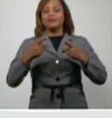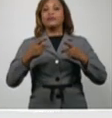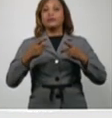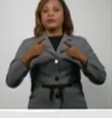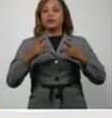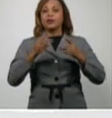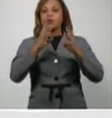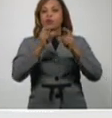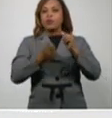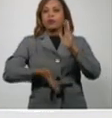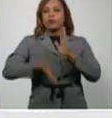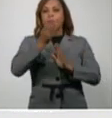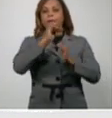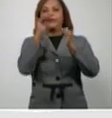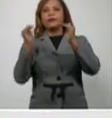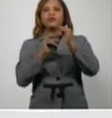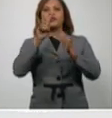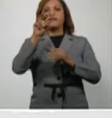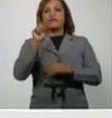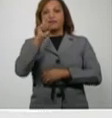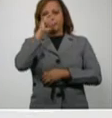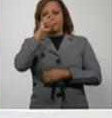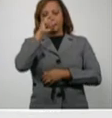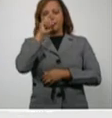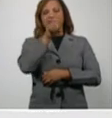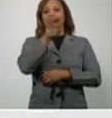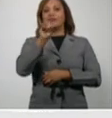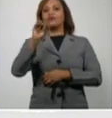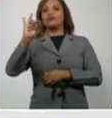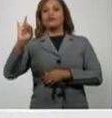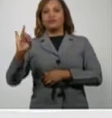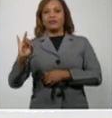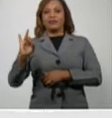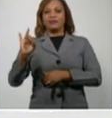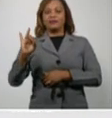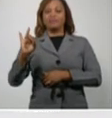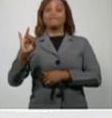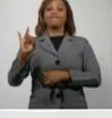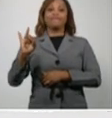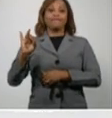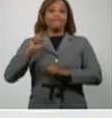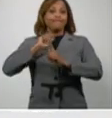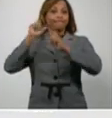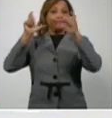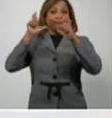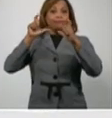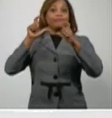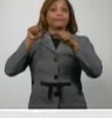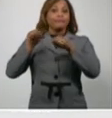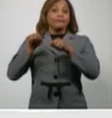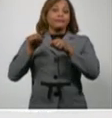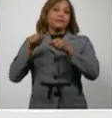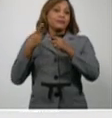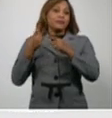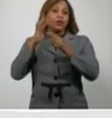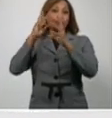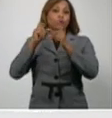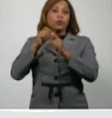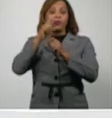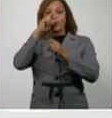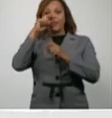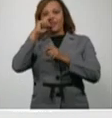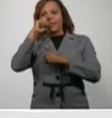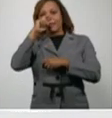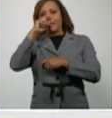de 20 años, 107, y todavía más llamativo el número de casos en edades